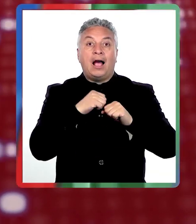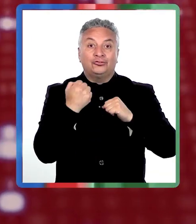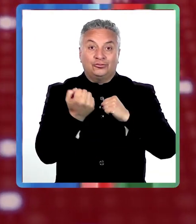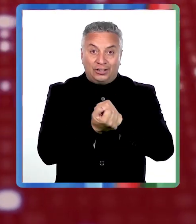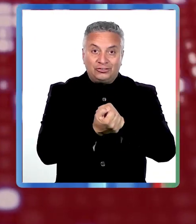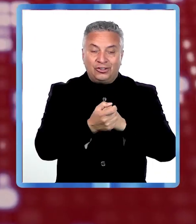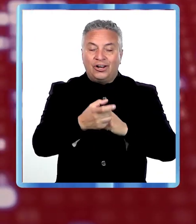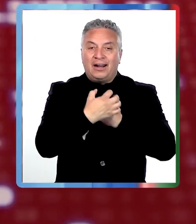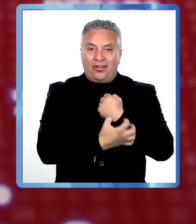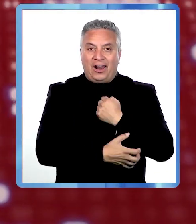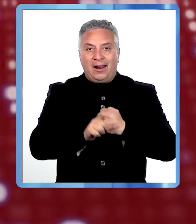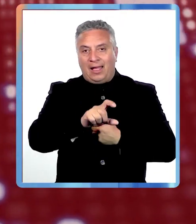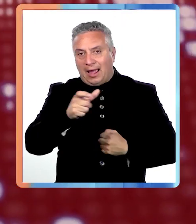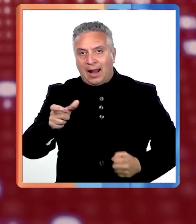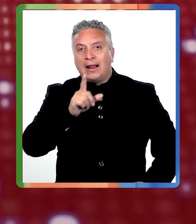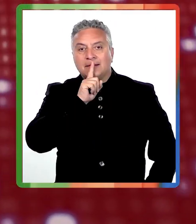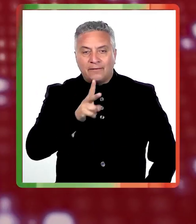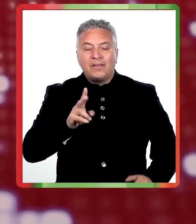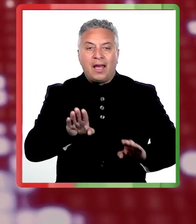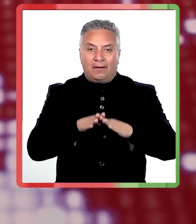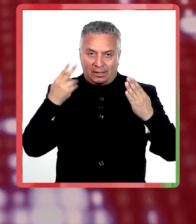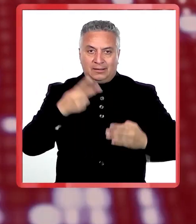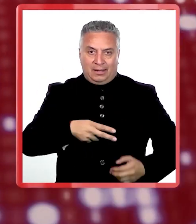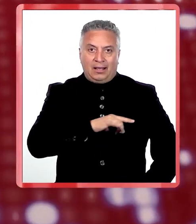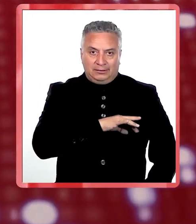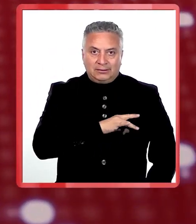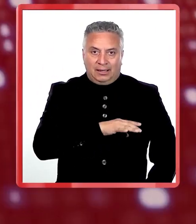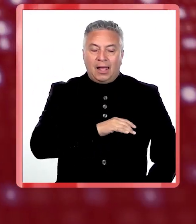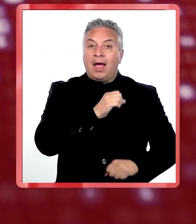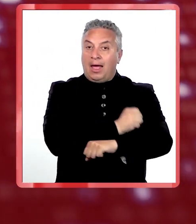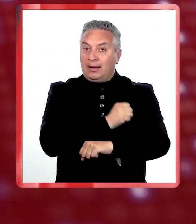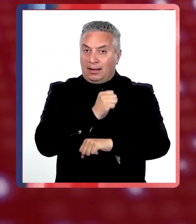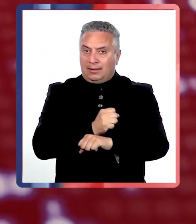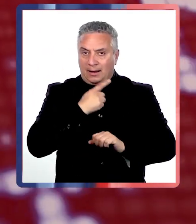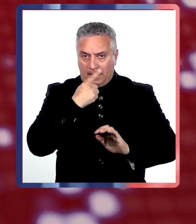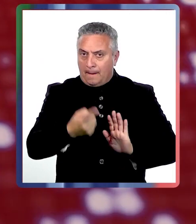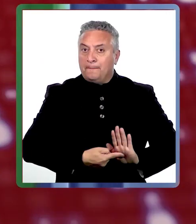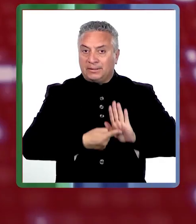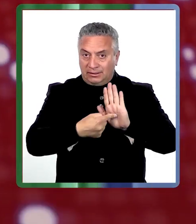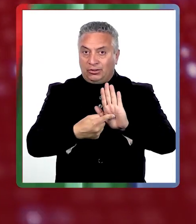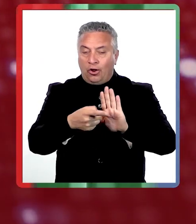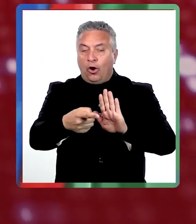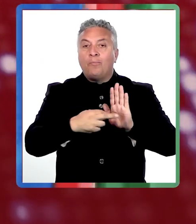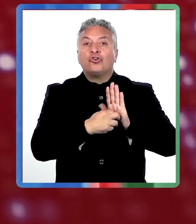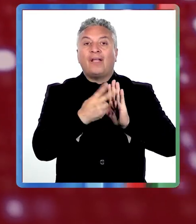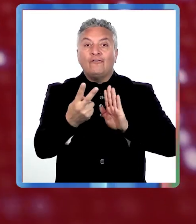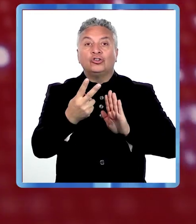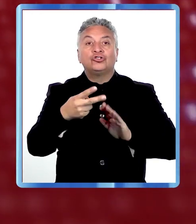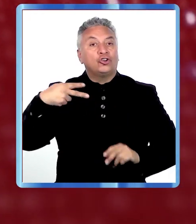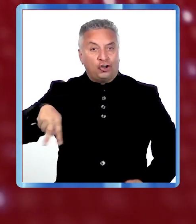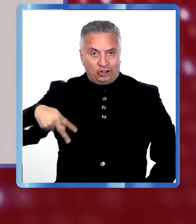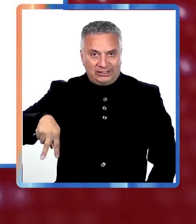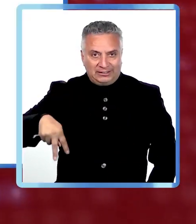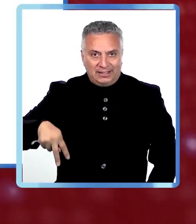Canales de Televisión de Señal Abierta de Chile Arcatel presentó Portavoz Noticias